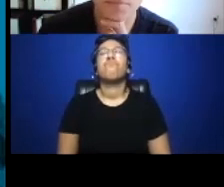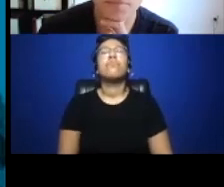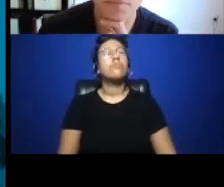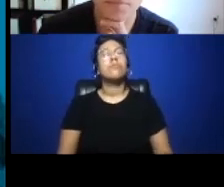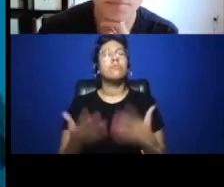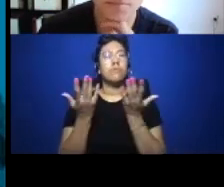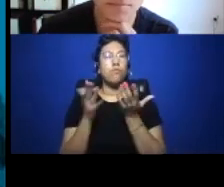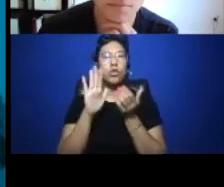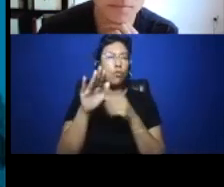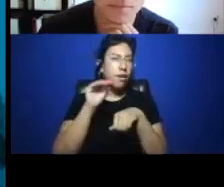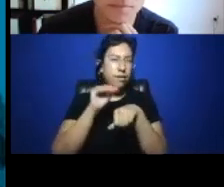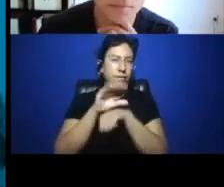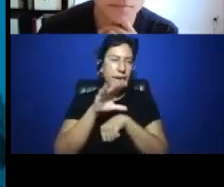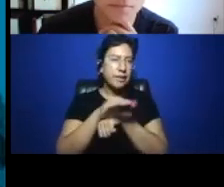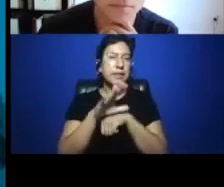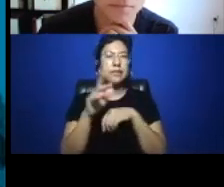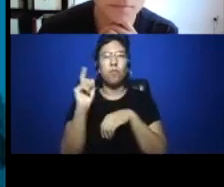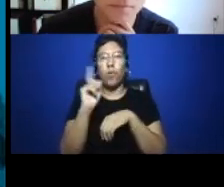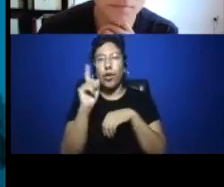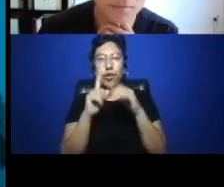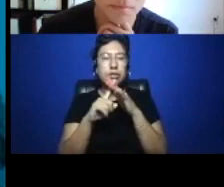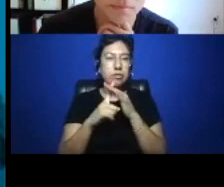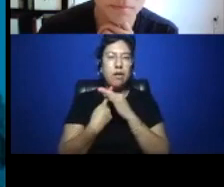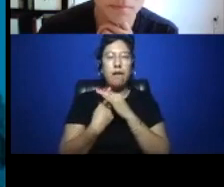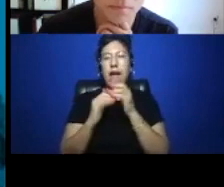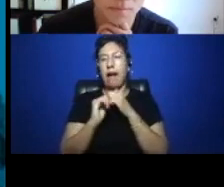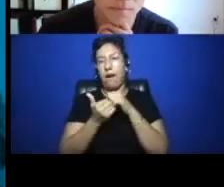What would your advice be on like where to start?